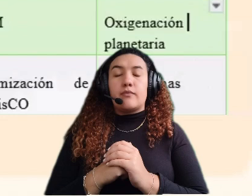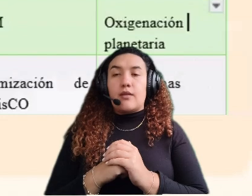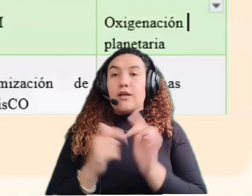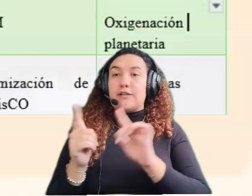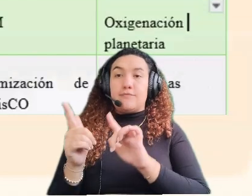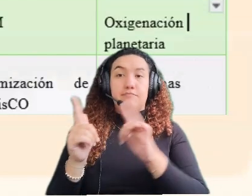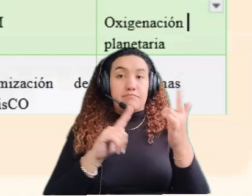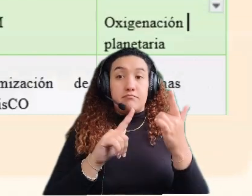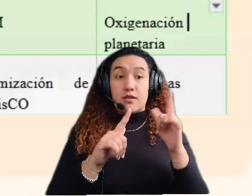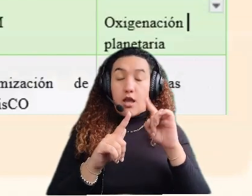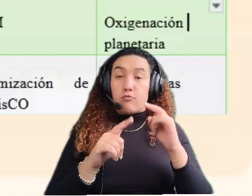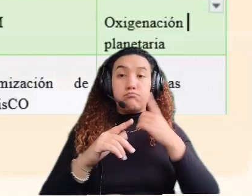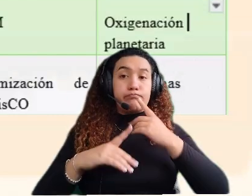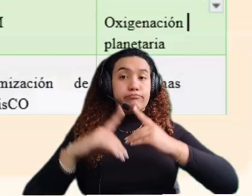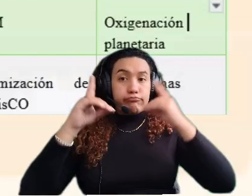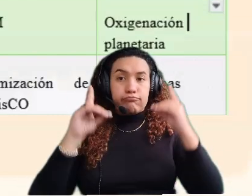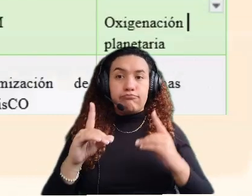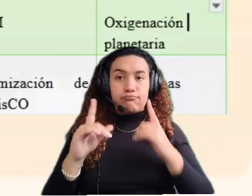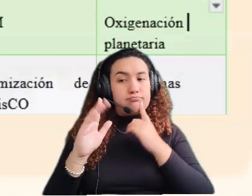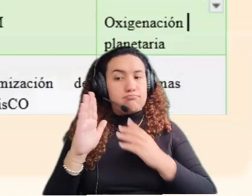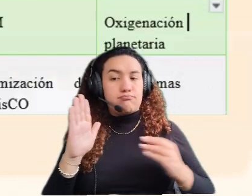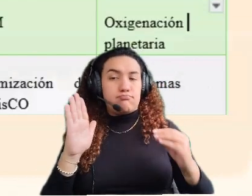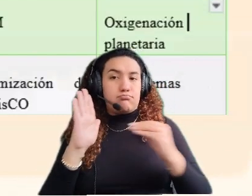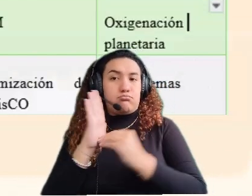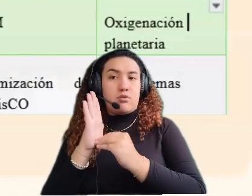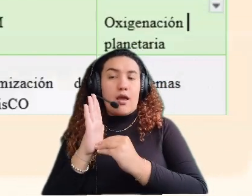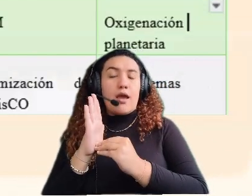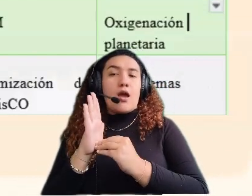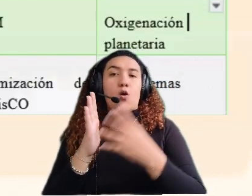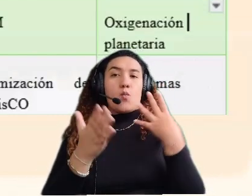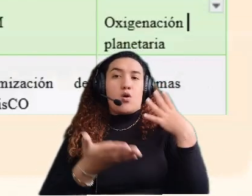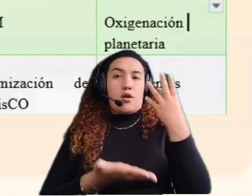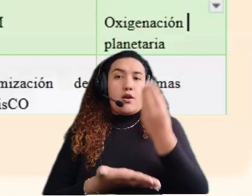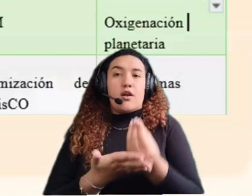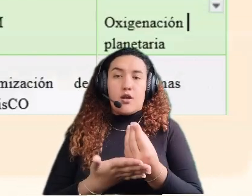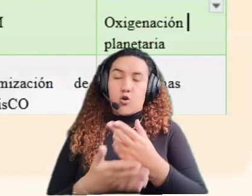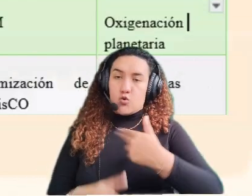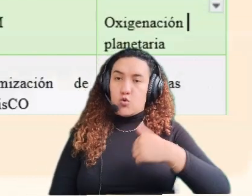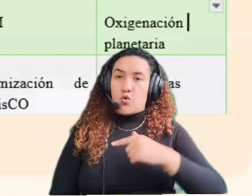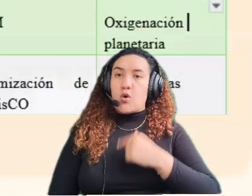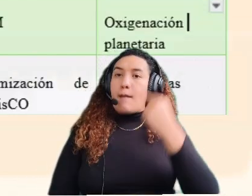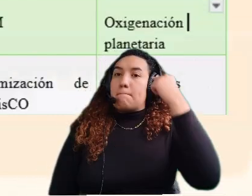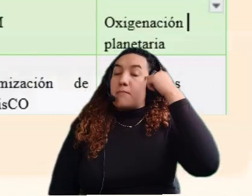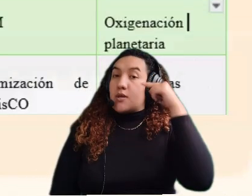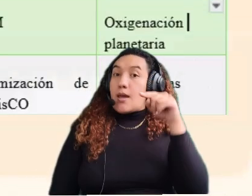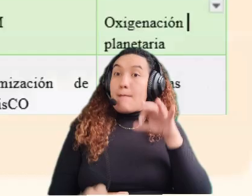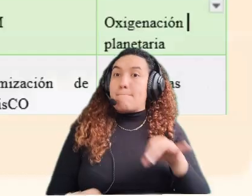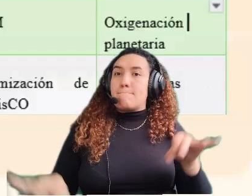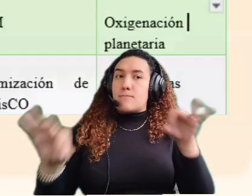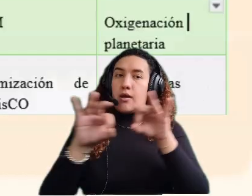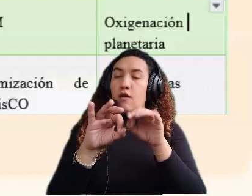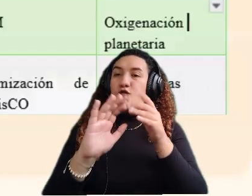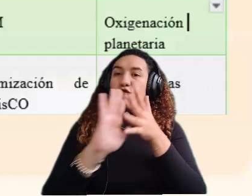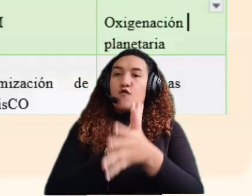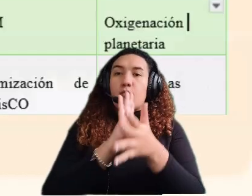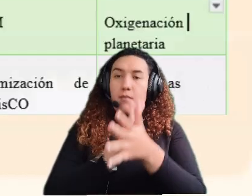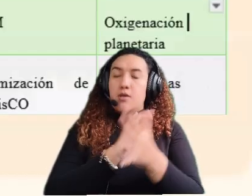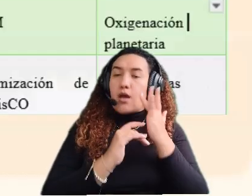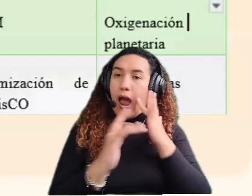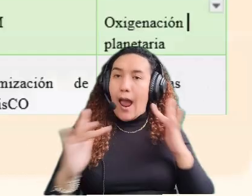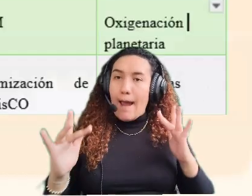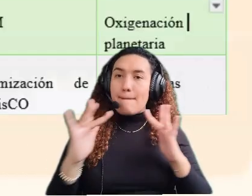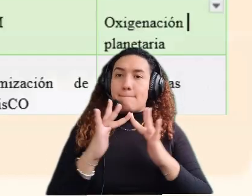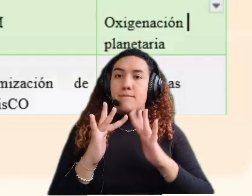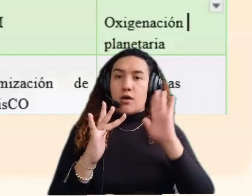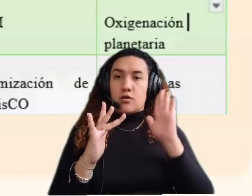Al final pues se terminó con los que se tienen en las referencias, los cuales nos parecieron útiles y con la